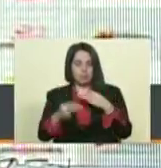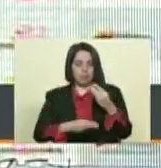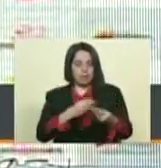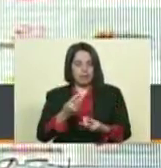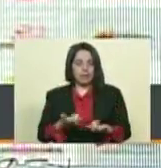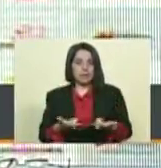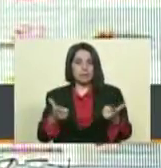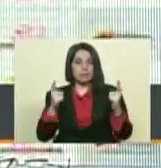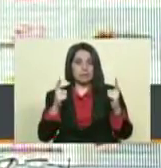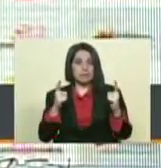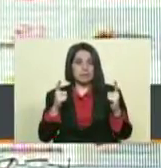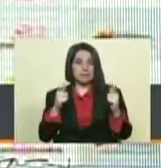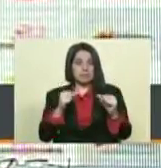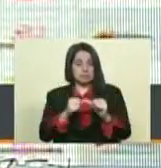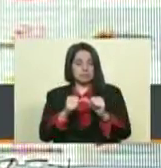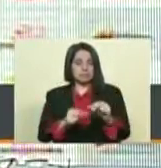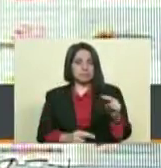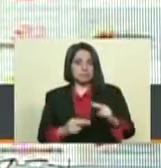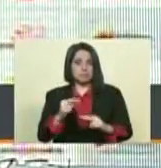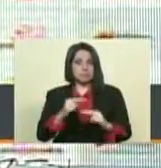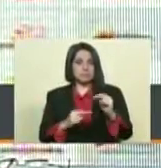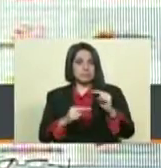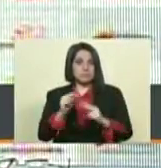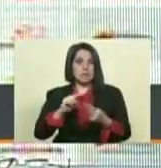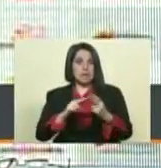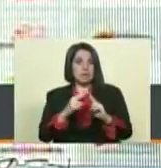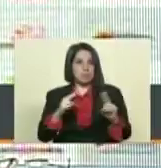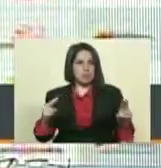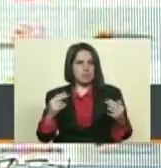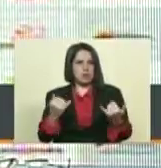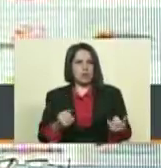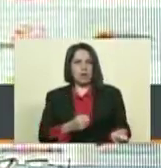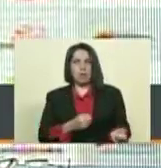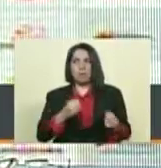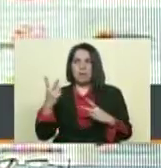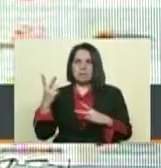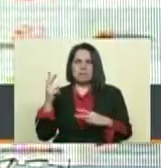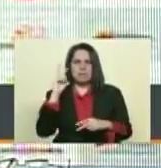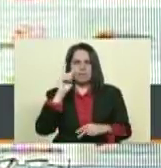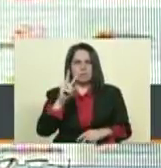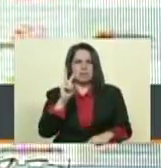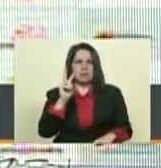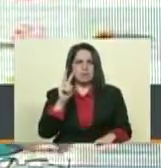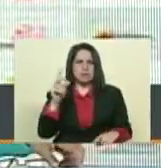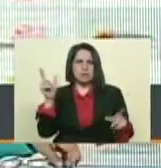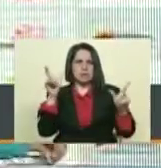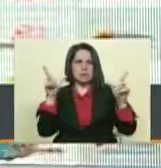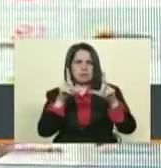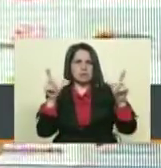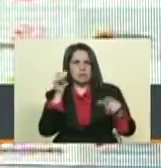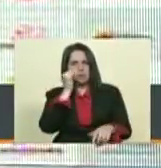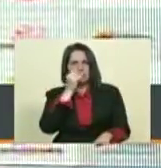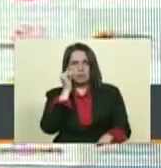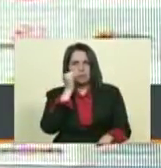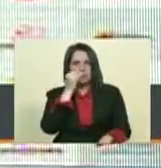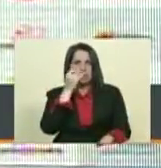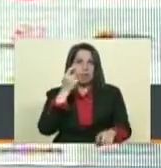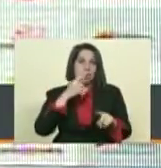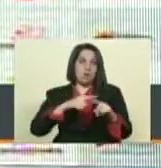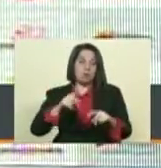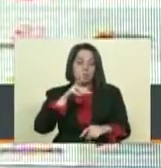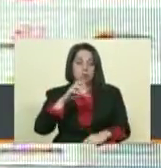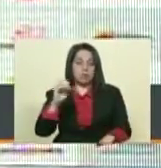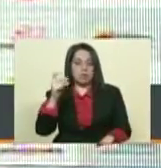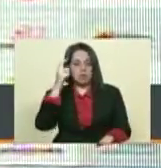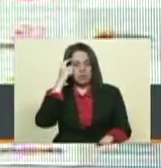hará construir una sociedad de paz. Vamos a hacer un pase para que nosotros veamos cómo en 30